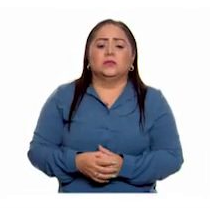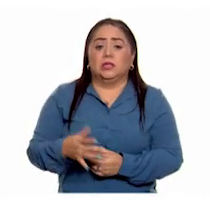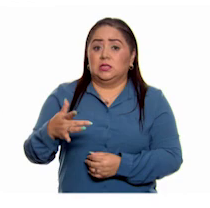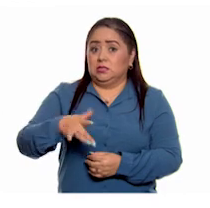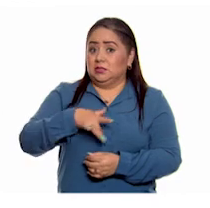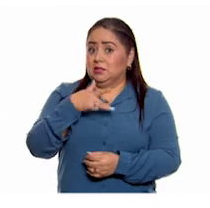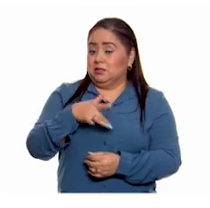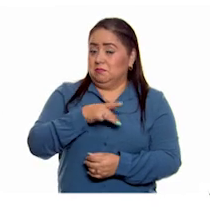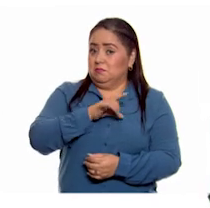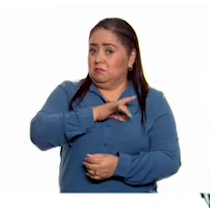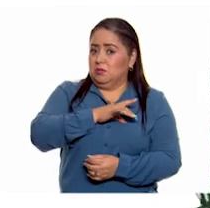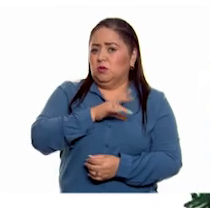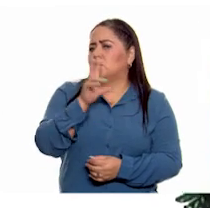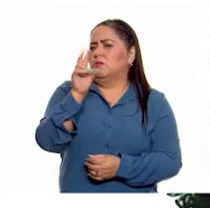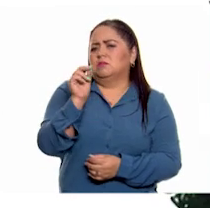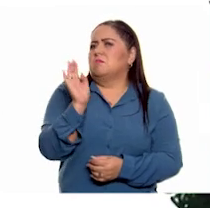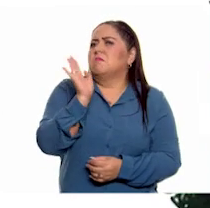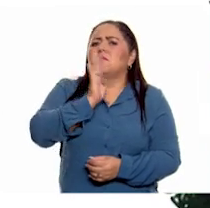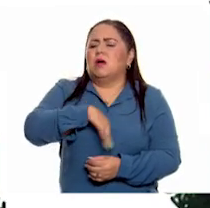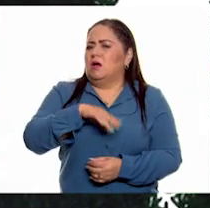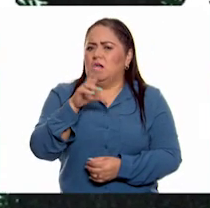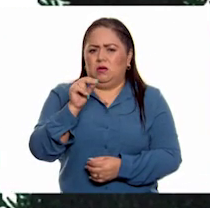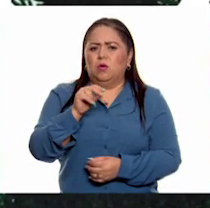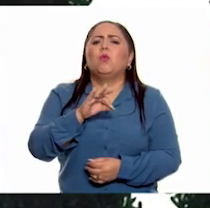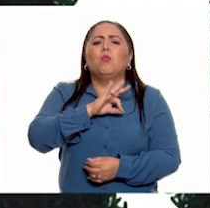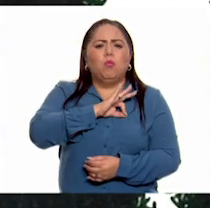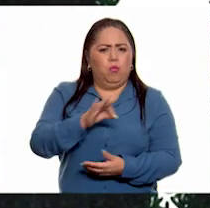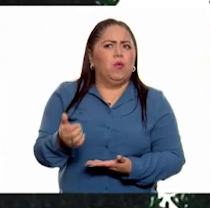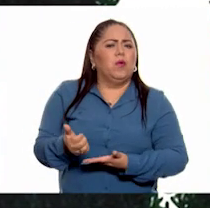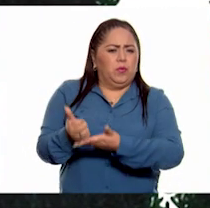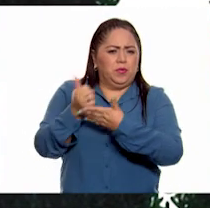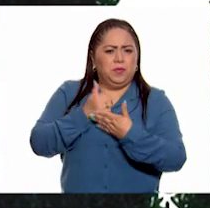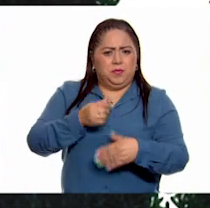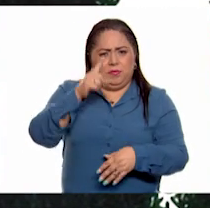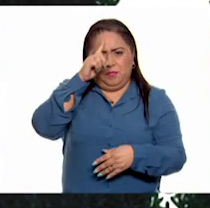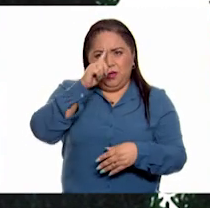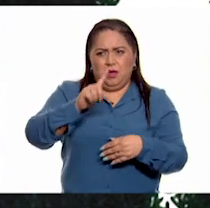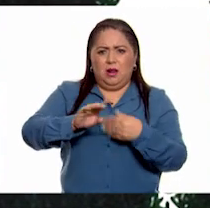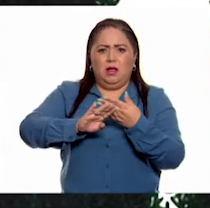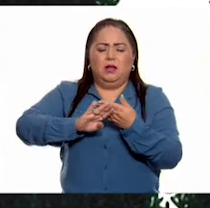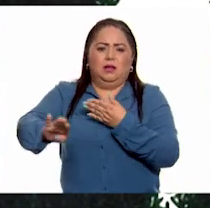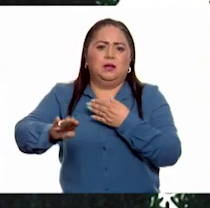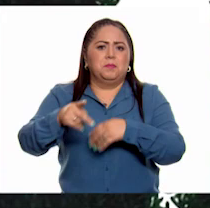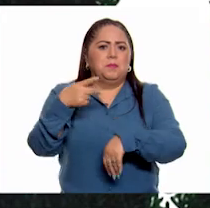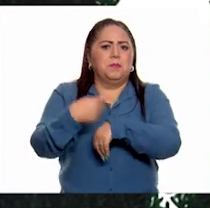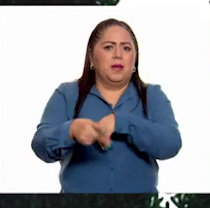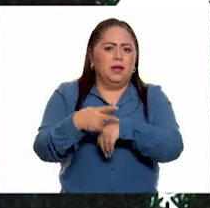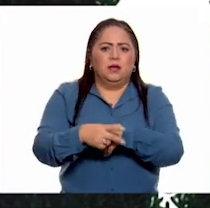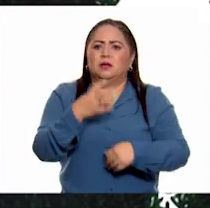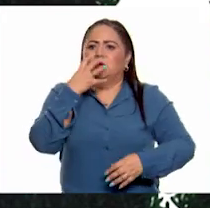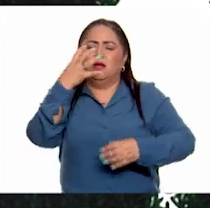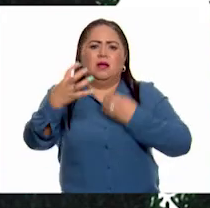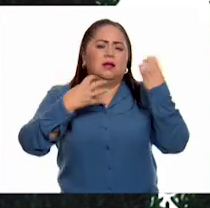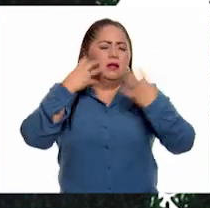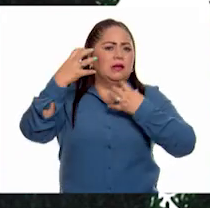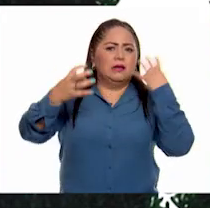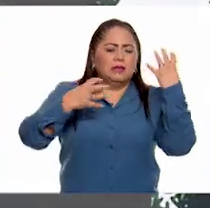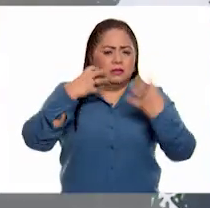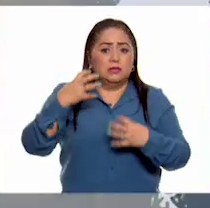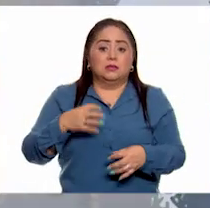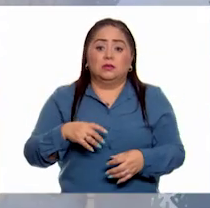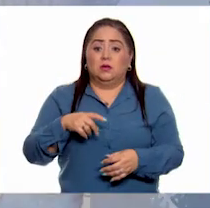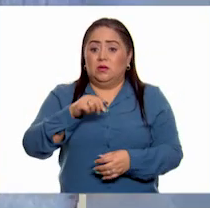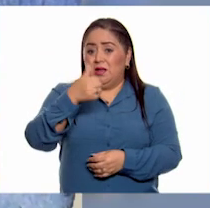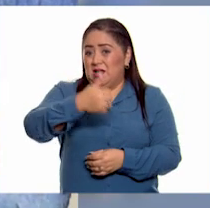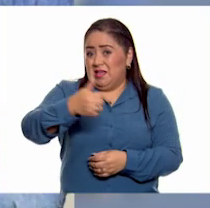Sentir miedo no es malo y puede ayudarnos a evitar peligro. ¡Socorro! A